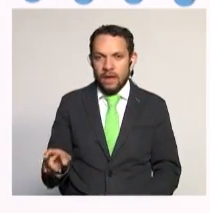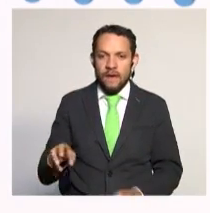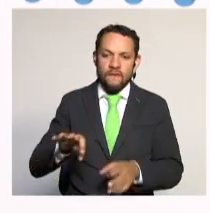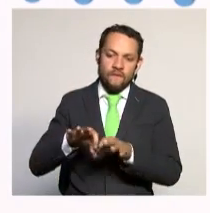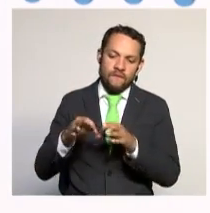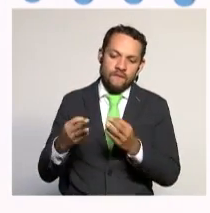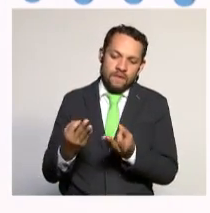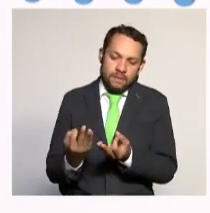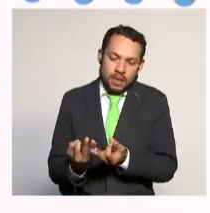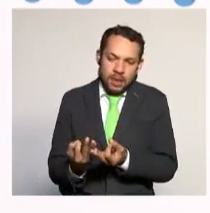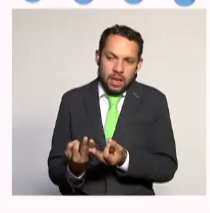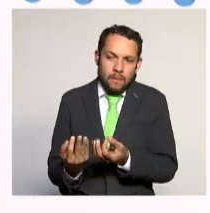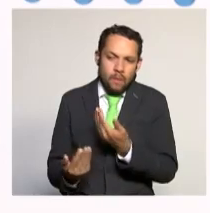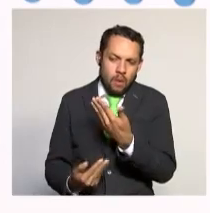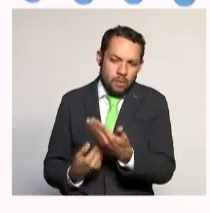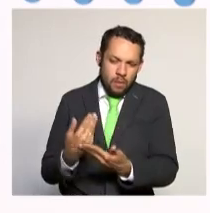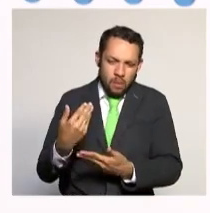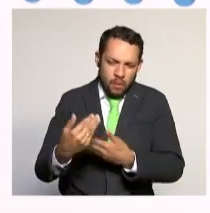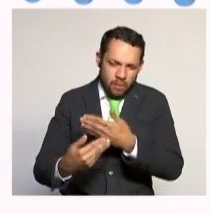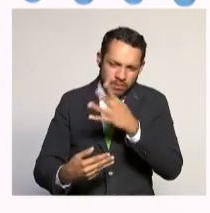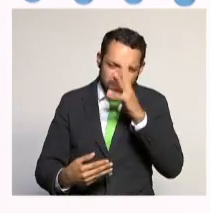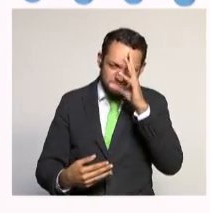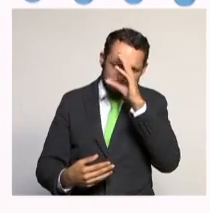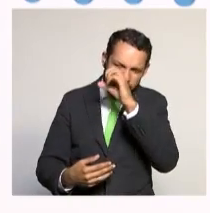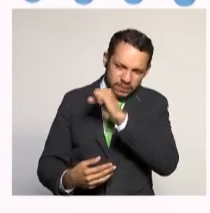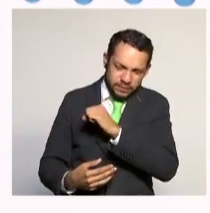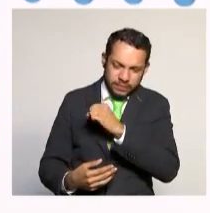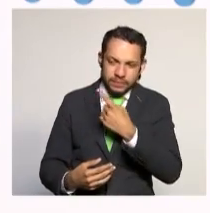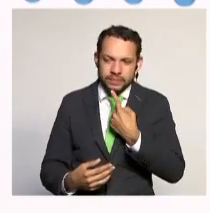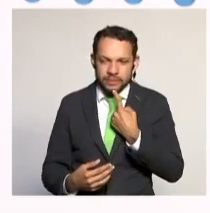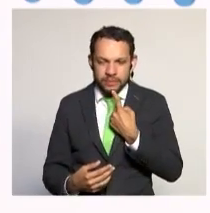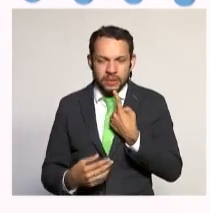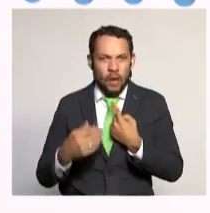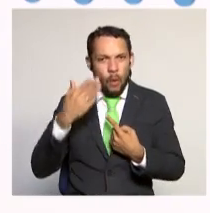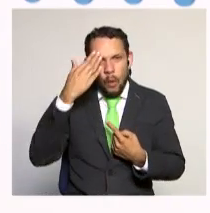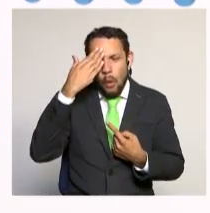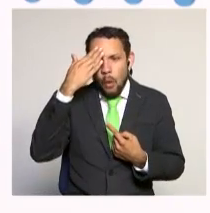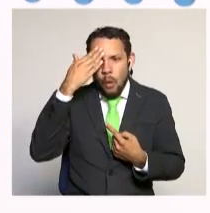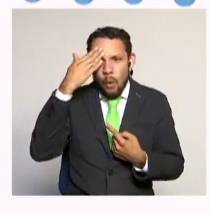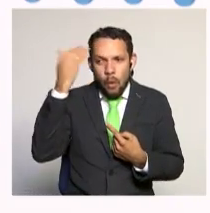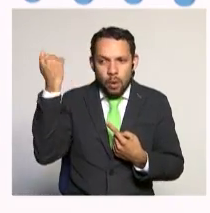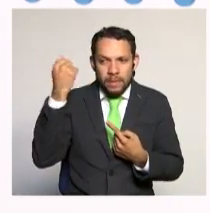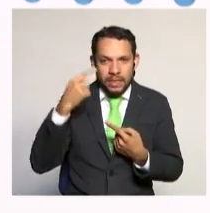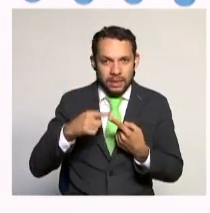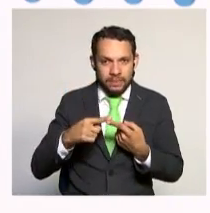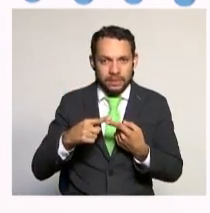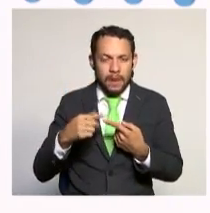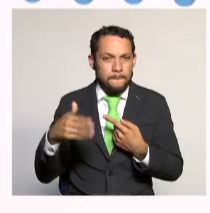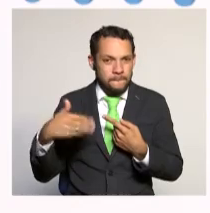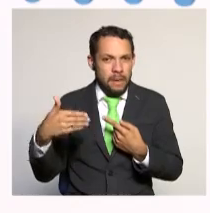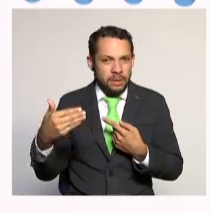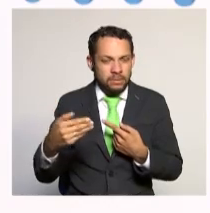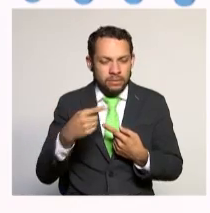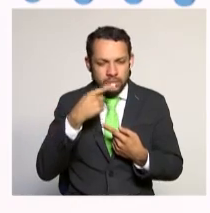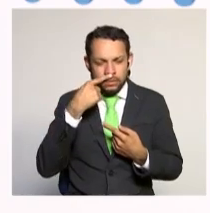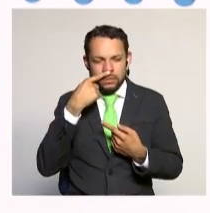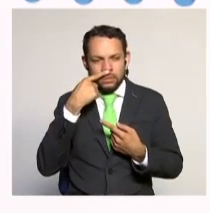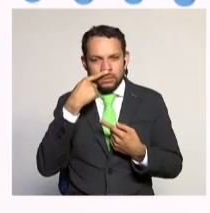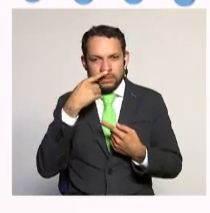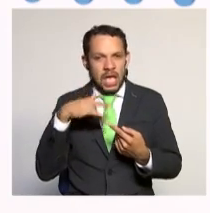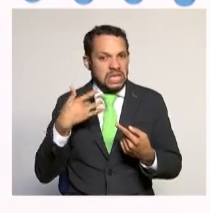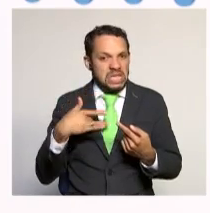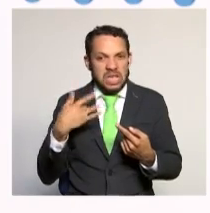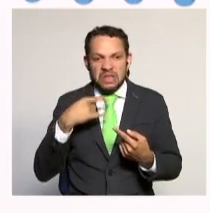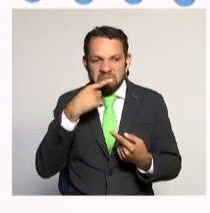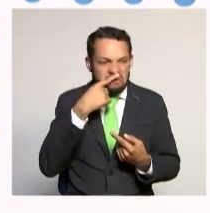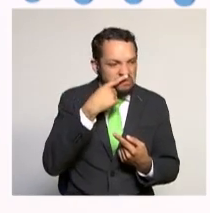familiares detectan algo. Y ese algo que les he comentado es la falla de memoria, especialmente iniciando por el proceso olfativo.